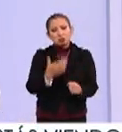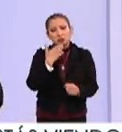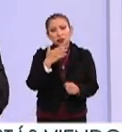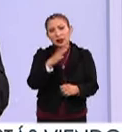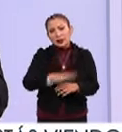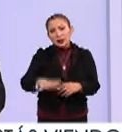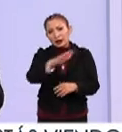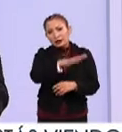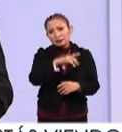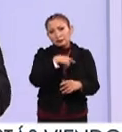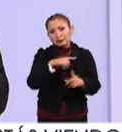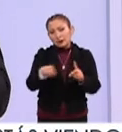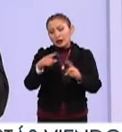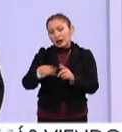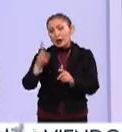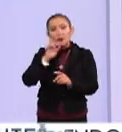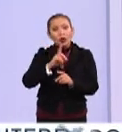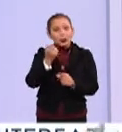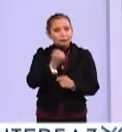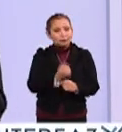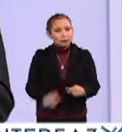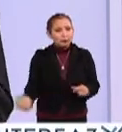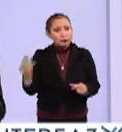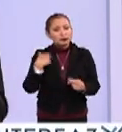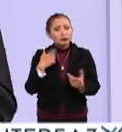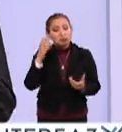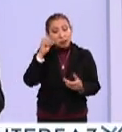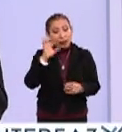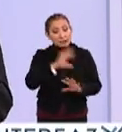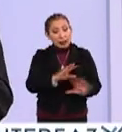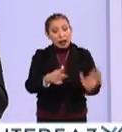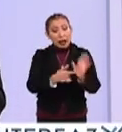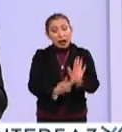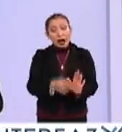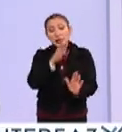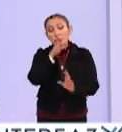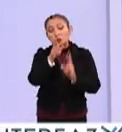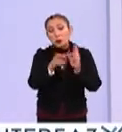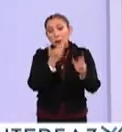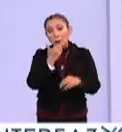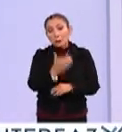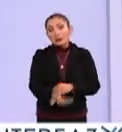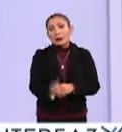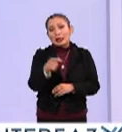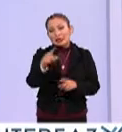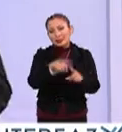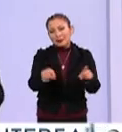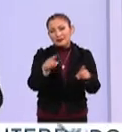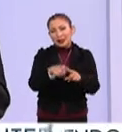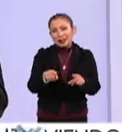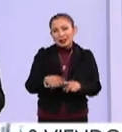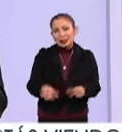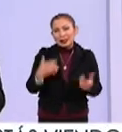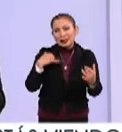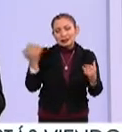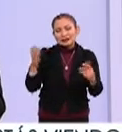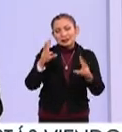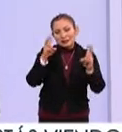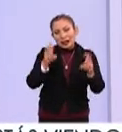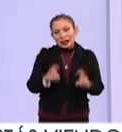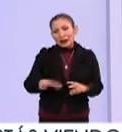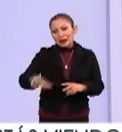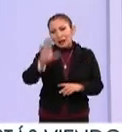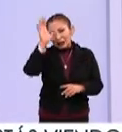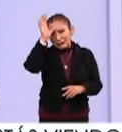en estas aristas. Mujeres destacadas han dado grandes resultados en las diversas disciplinas dentro